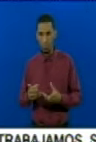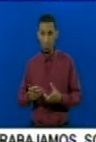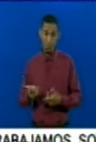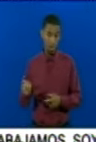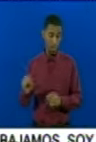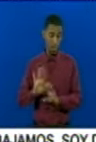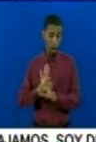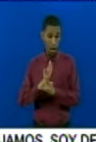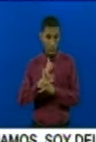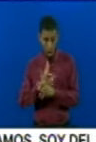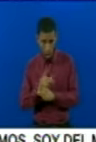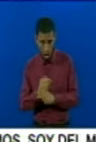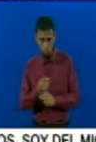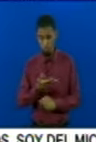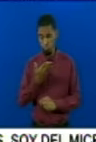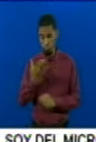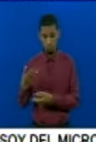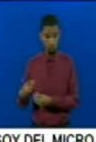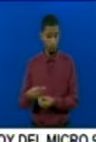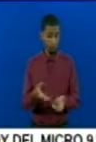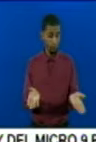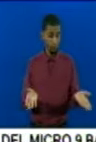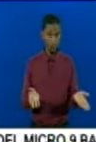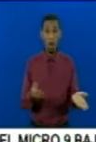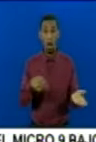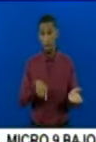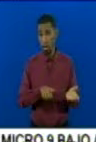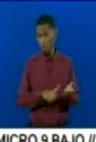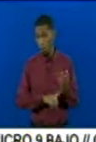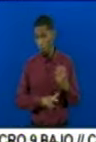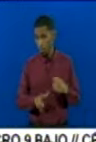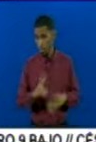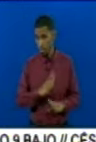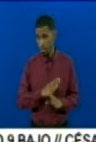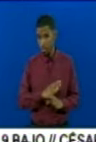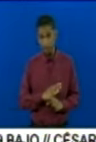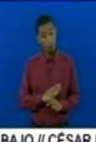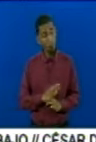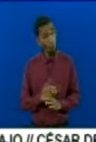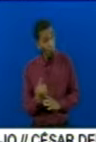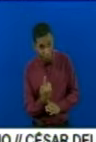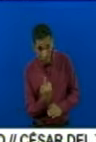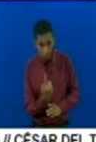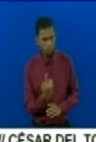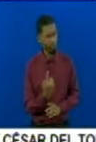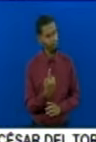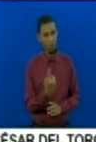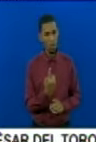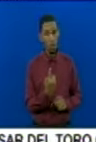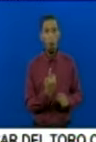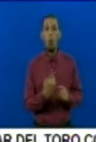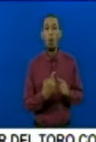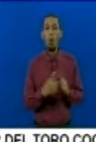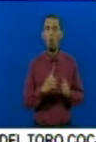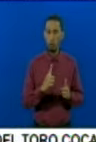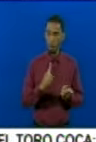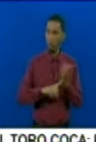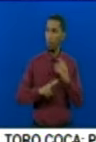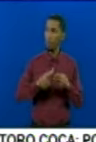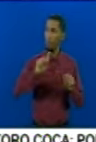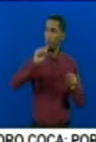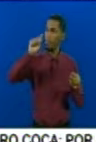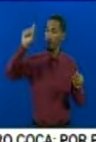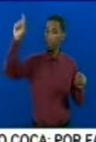estos productos, que no son solo para nuestra provincia, porque al puerto de Santiago de Cuba llegan los productos de las 5 provincias orientales y en alguna que otra